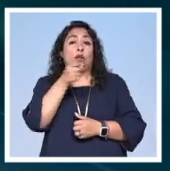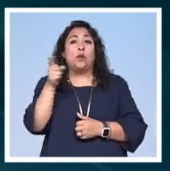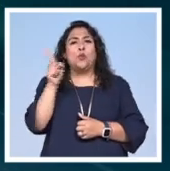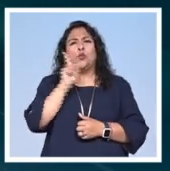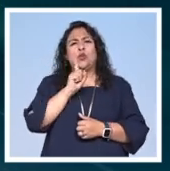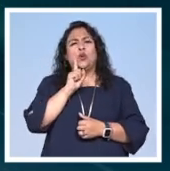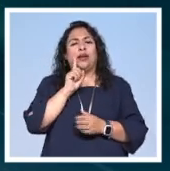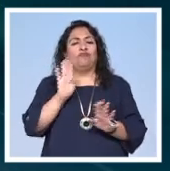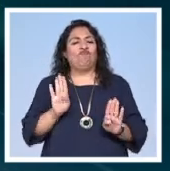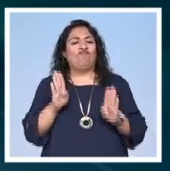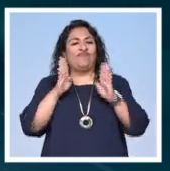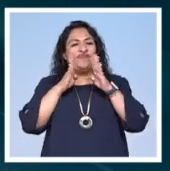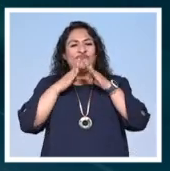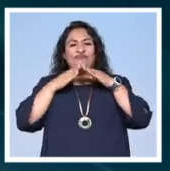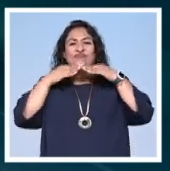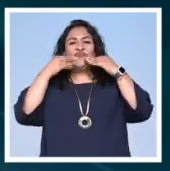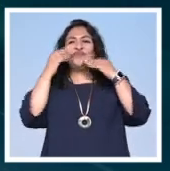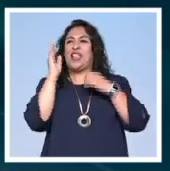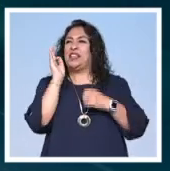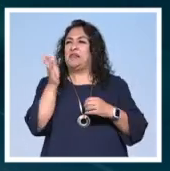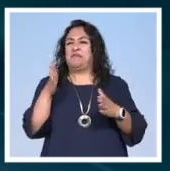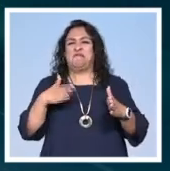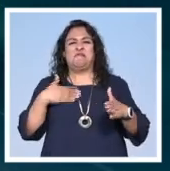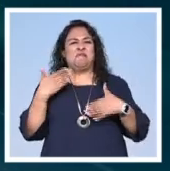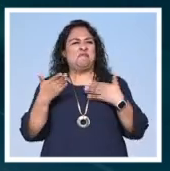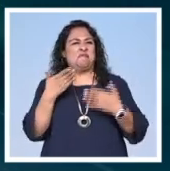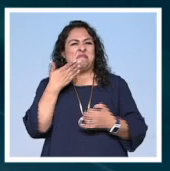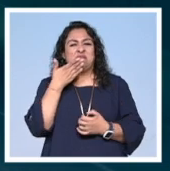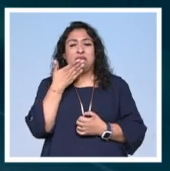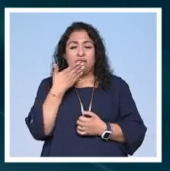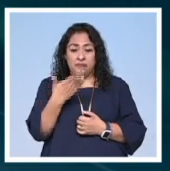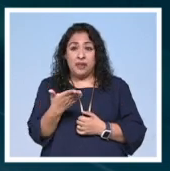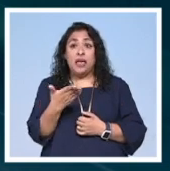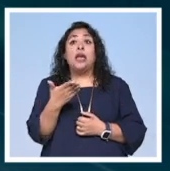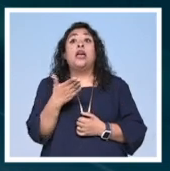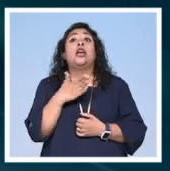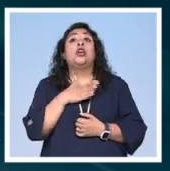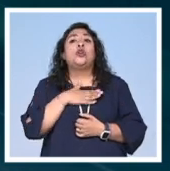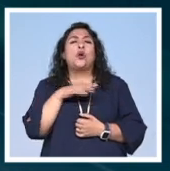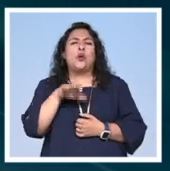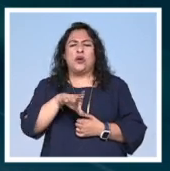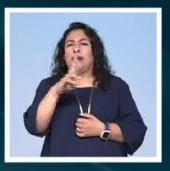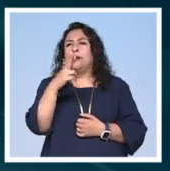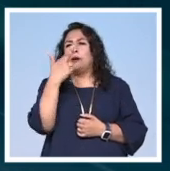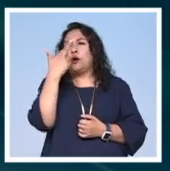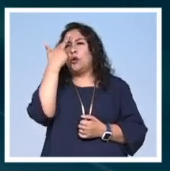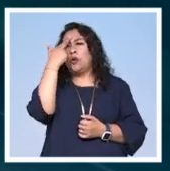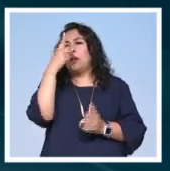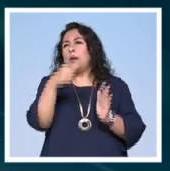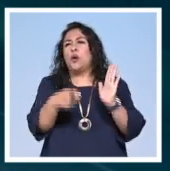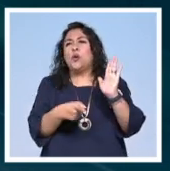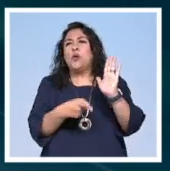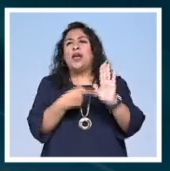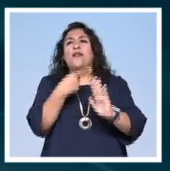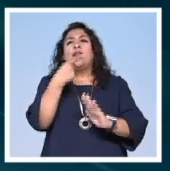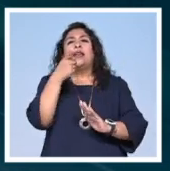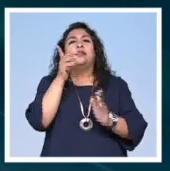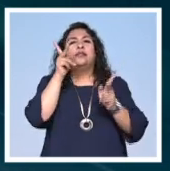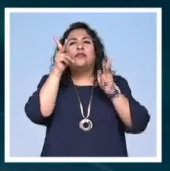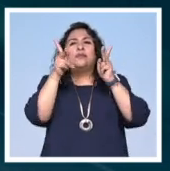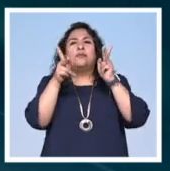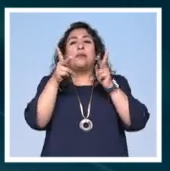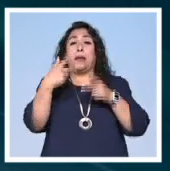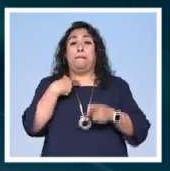sonriente dispuesta a divertirse a pasarla bien yo ahora recordaba que hubo una ocasión que nos citaron a una